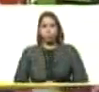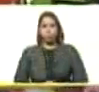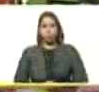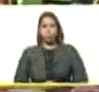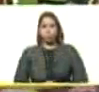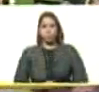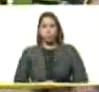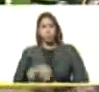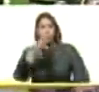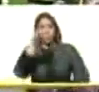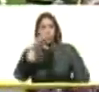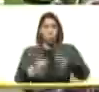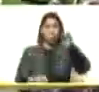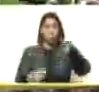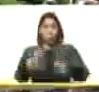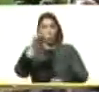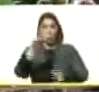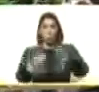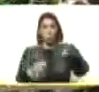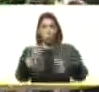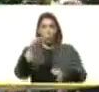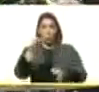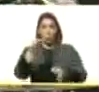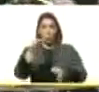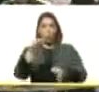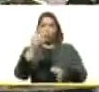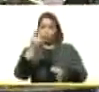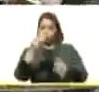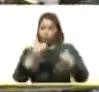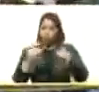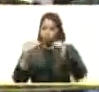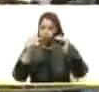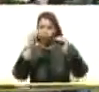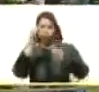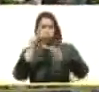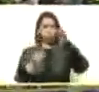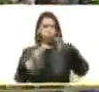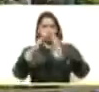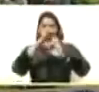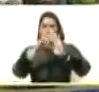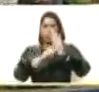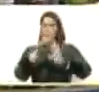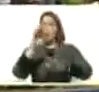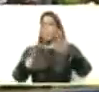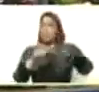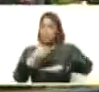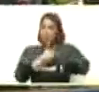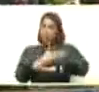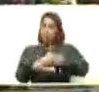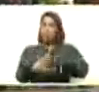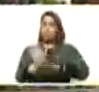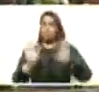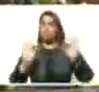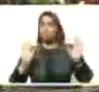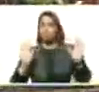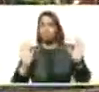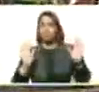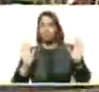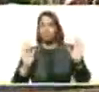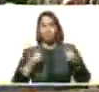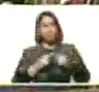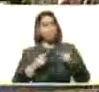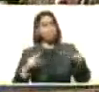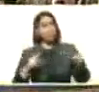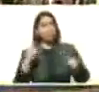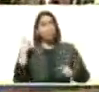La justicia justa y constitucional a veces tarda, pero de que